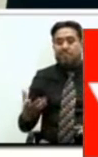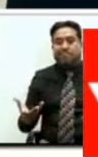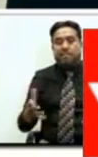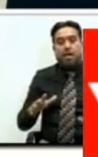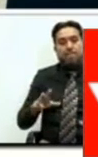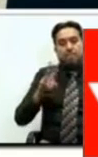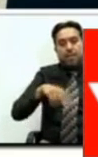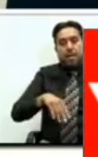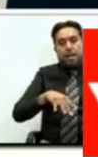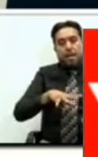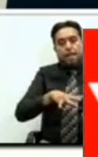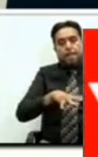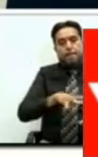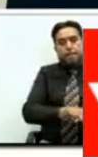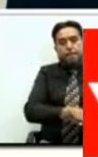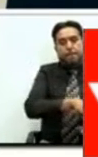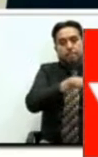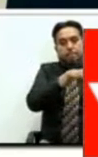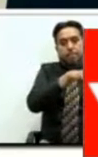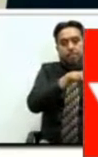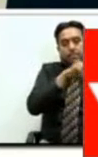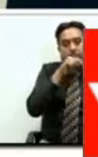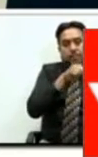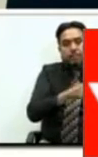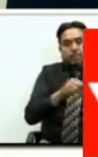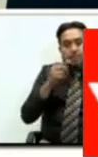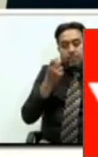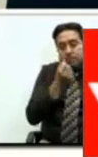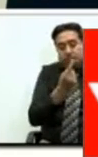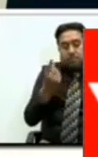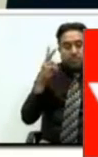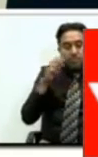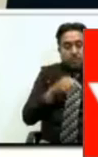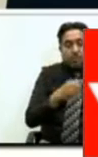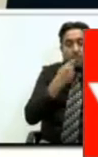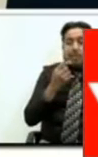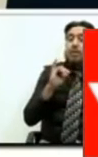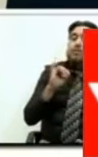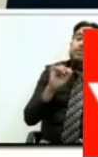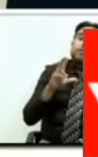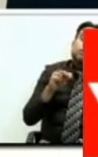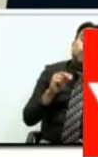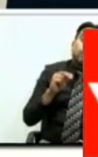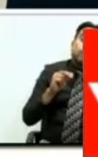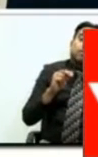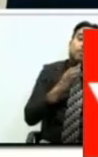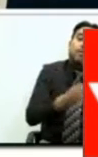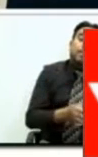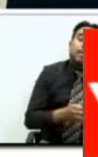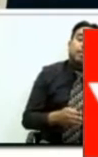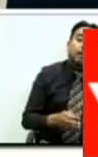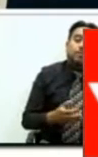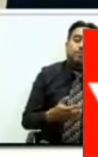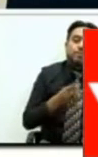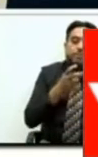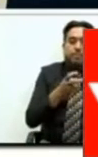mayorías este en torno a un tema justifican o no el ir a favor o en contra